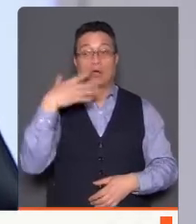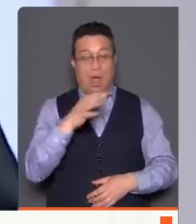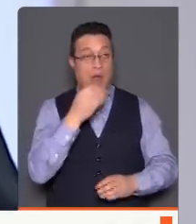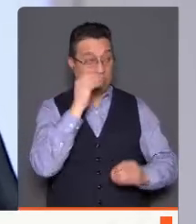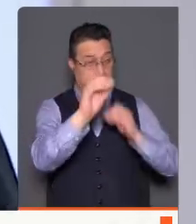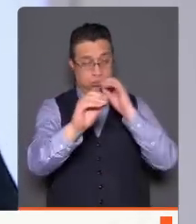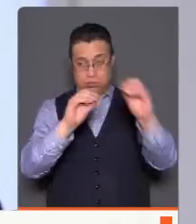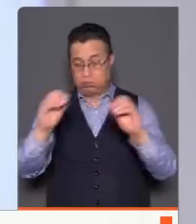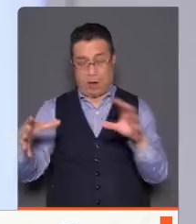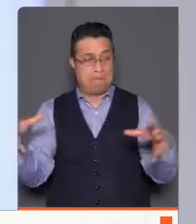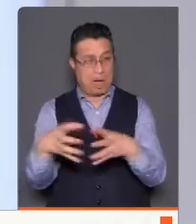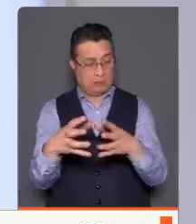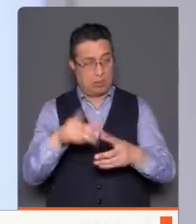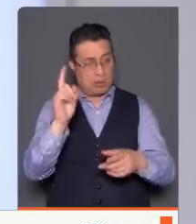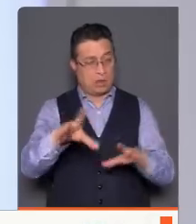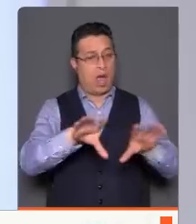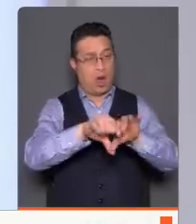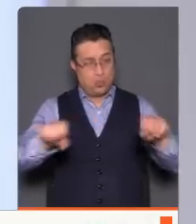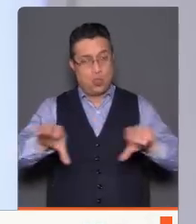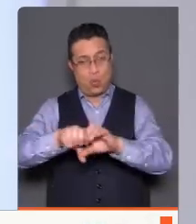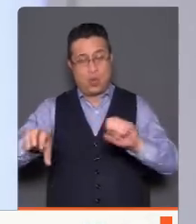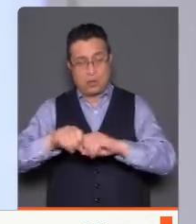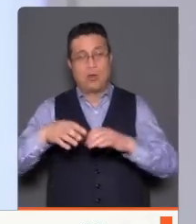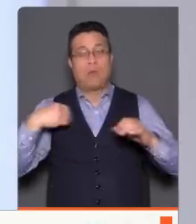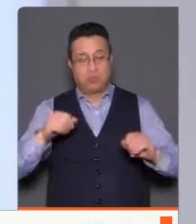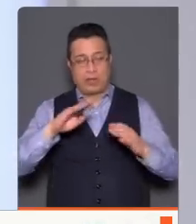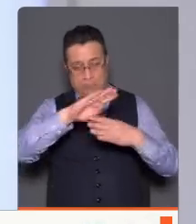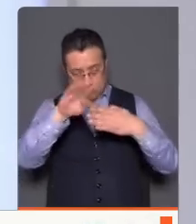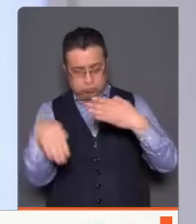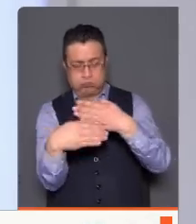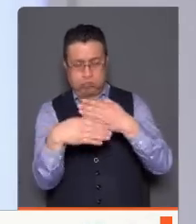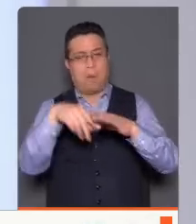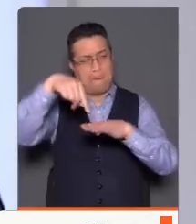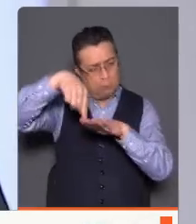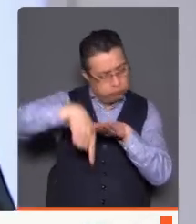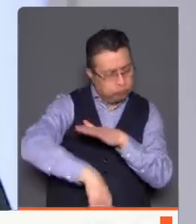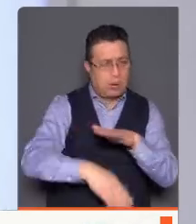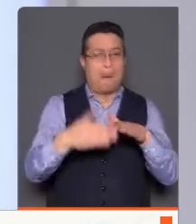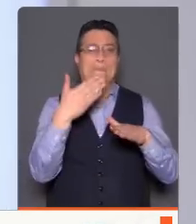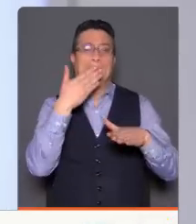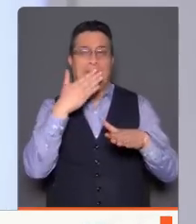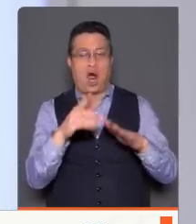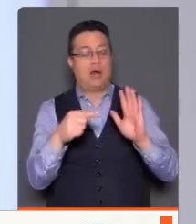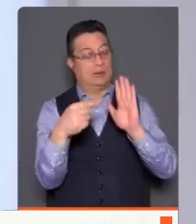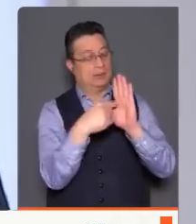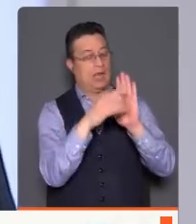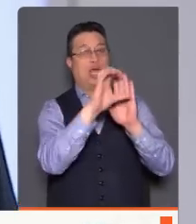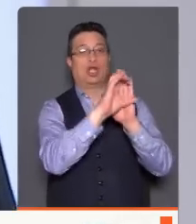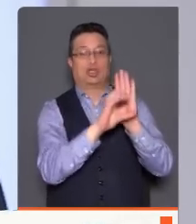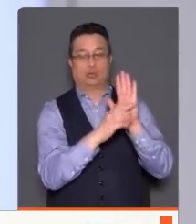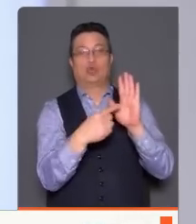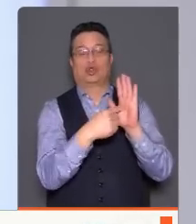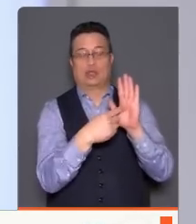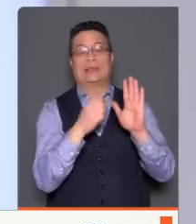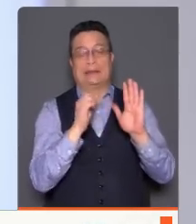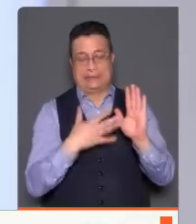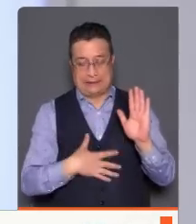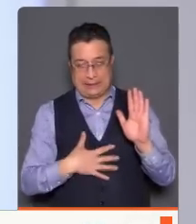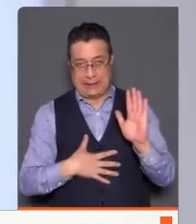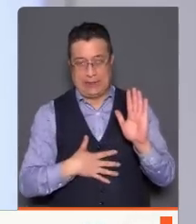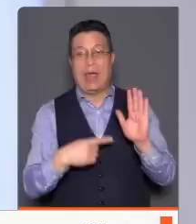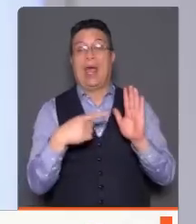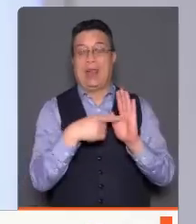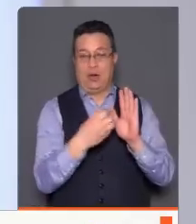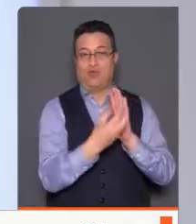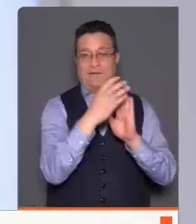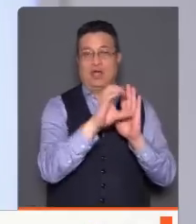a generar un acuerdo que permita complementar, profundizar, mejorar el texto constitucional, y efectivamente ha habido muy